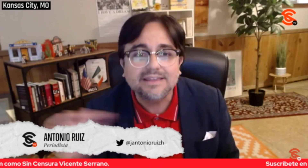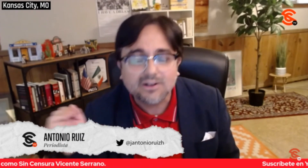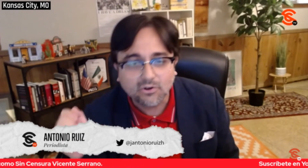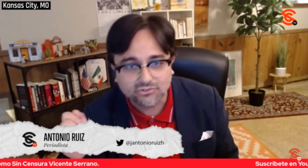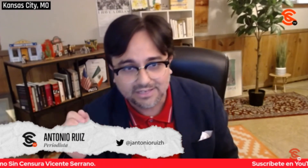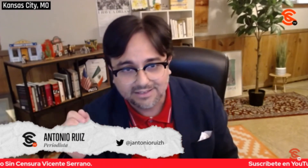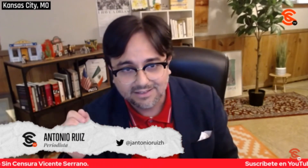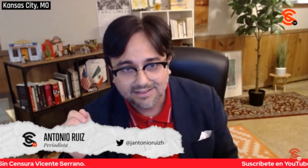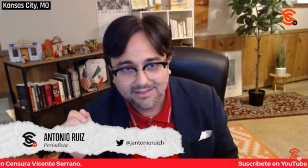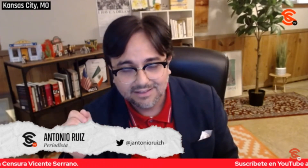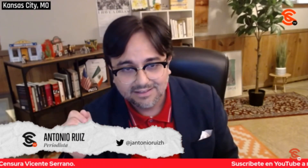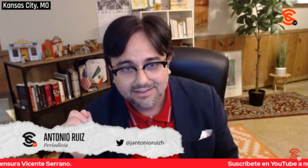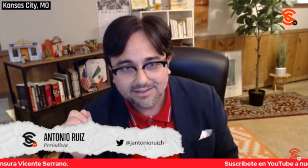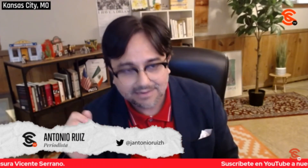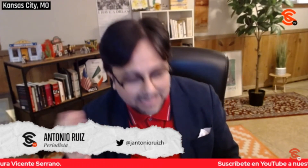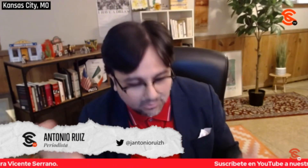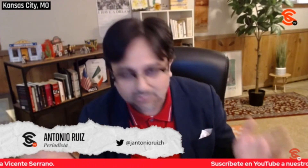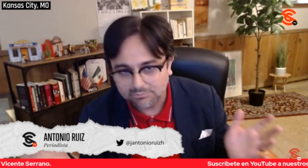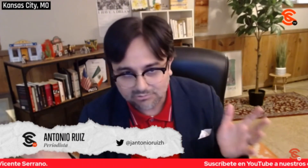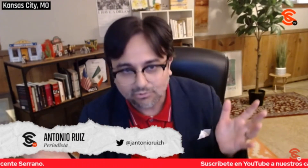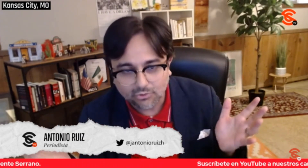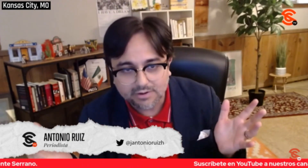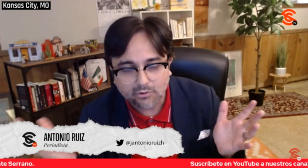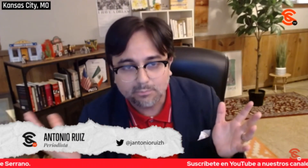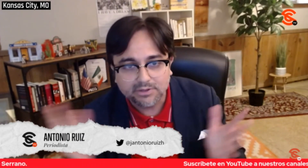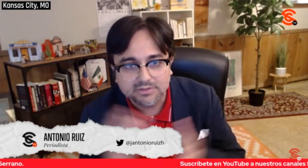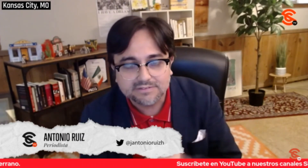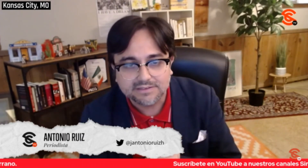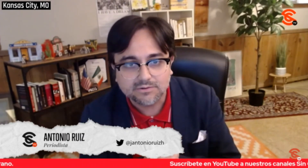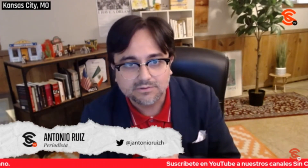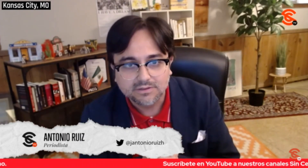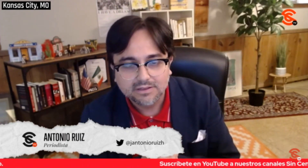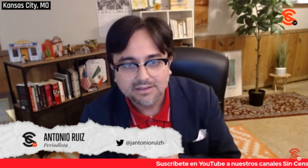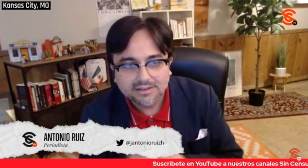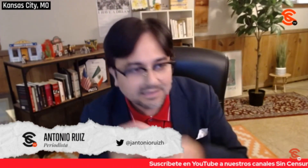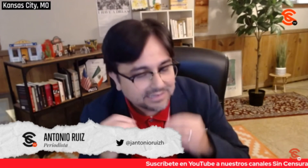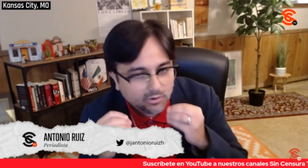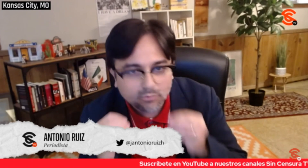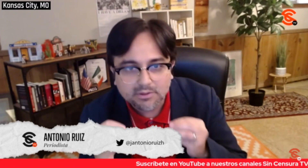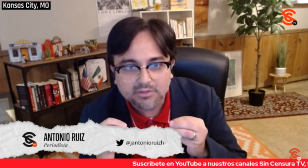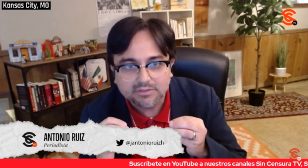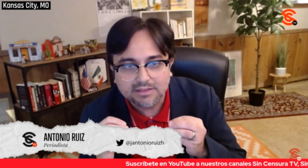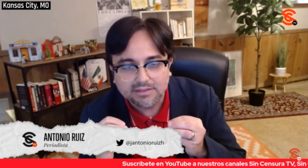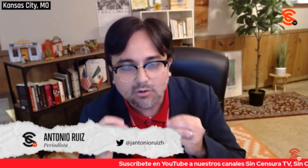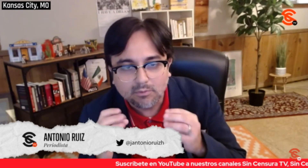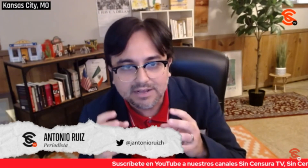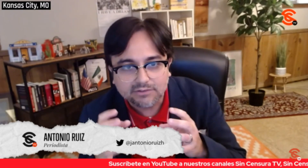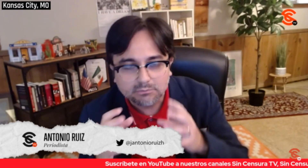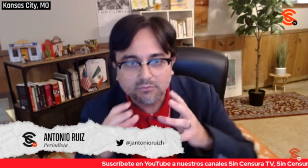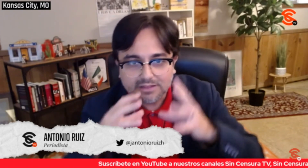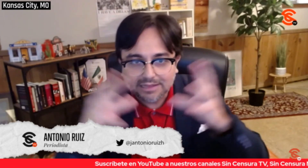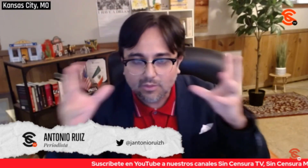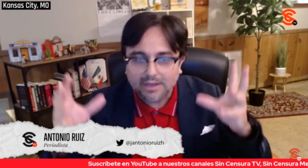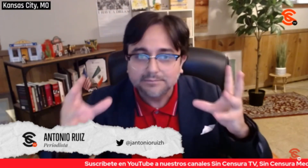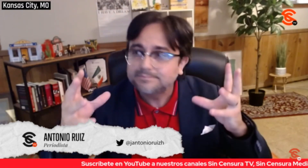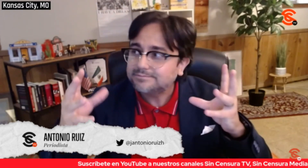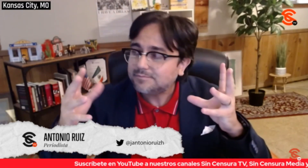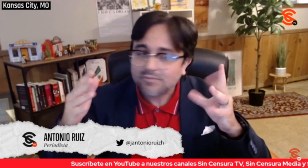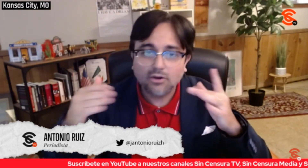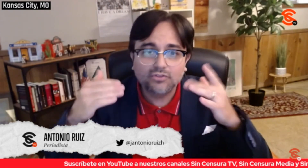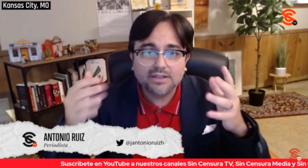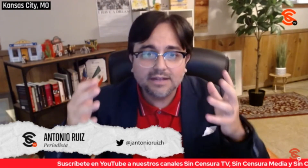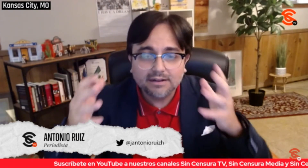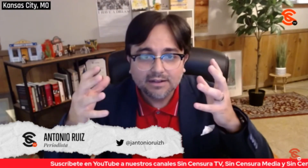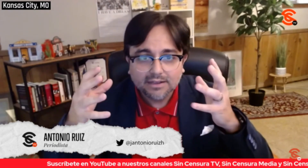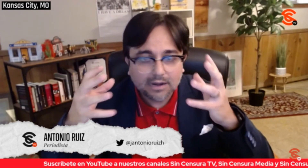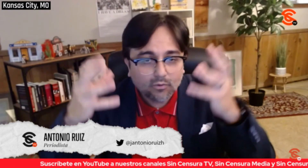sobre cualquier cosa, claro, con todo el rigor periodístico. En ningún medio de comunicación me he enfrentado a